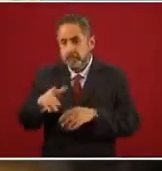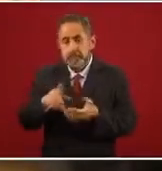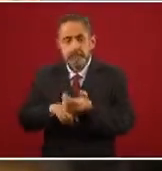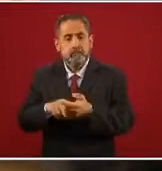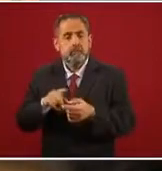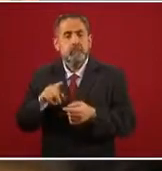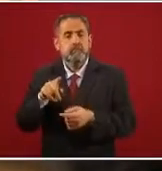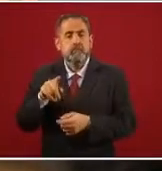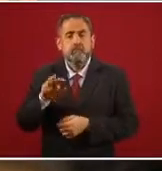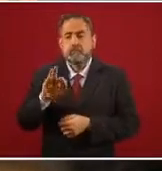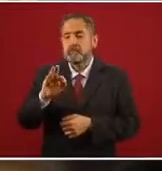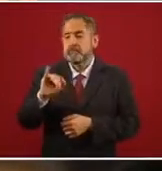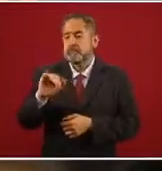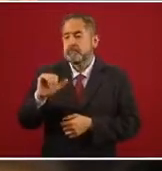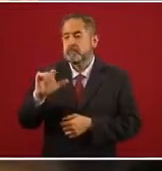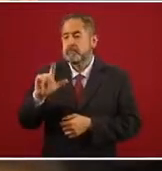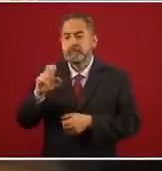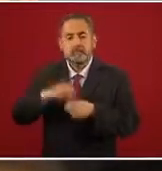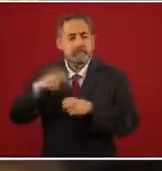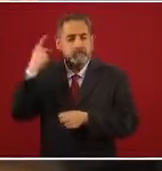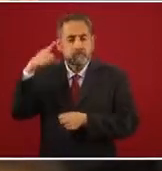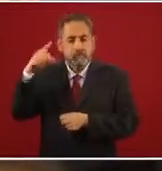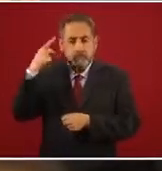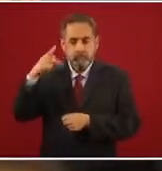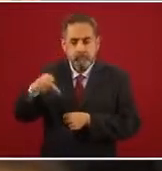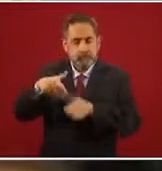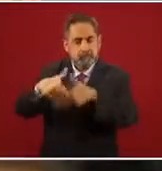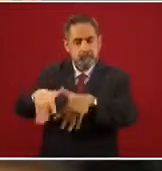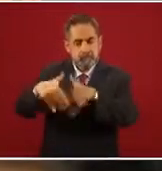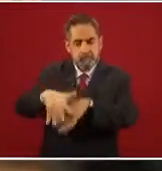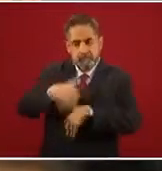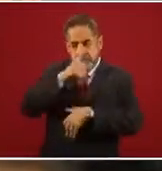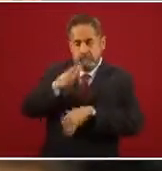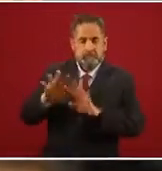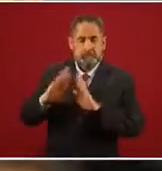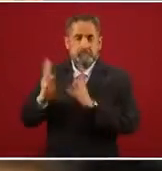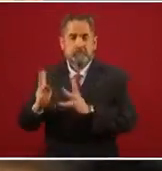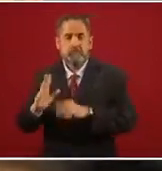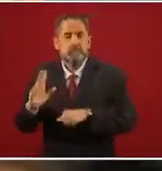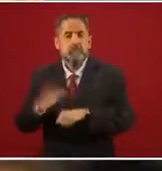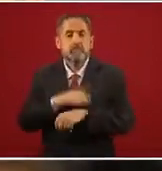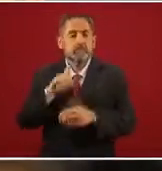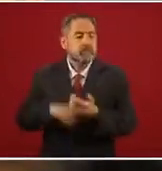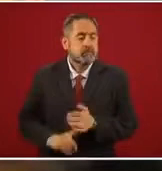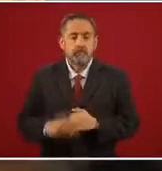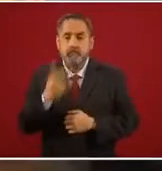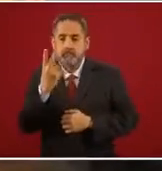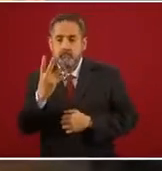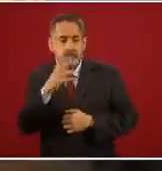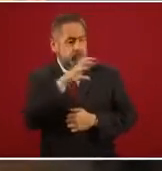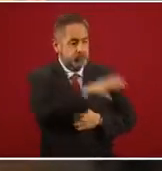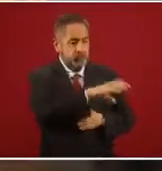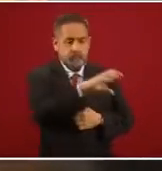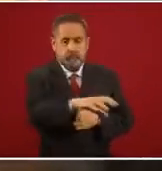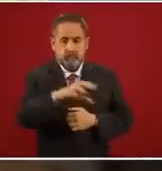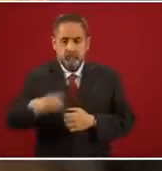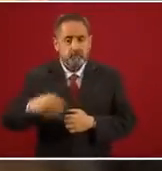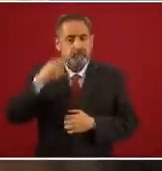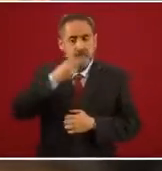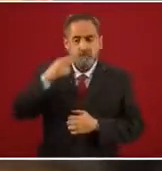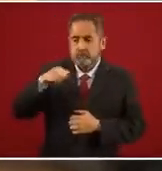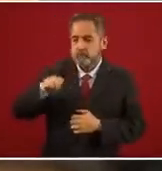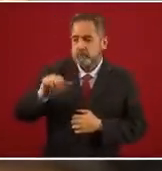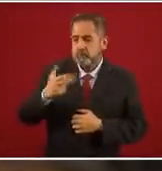de la Fiscalía de Puebla, ya que pues son cuatro comunidades nahuas que definieron en